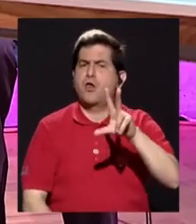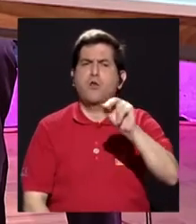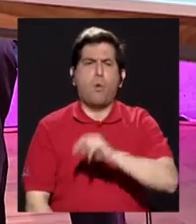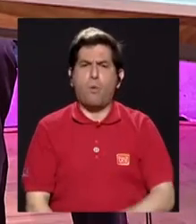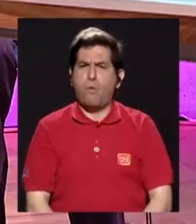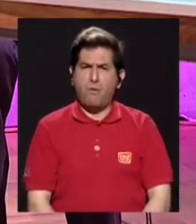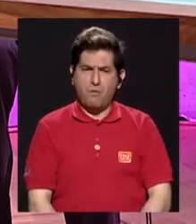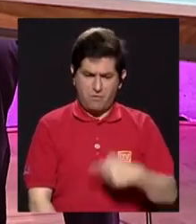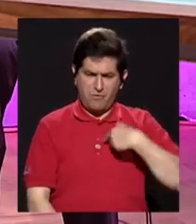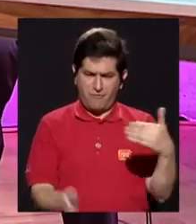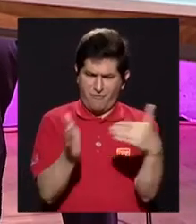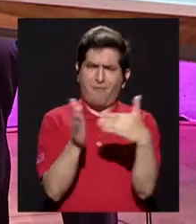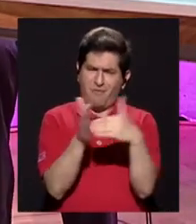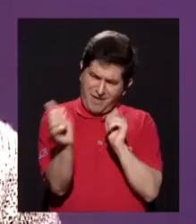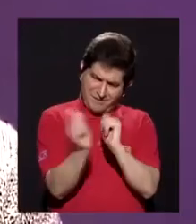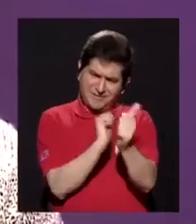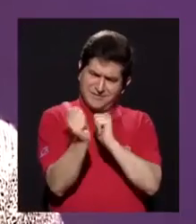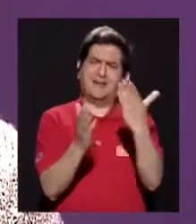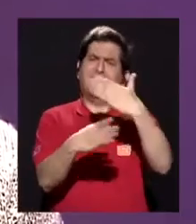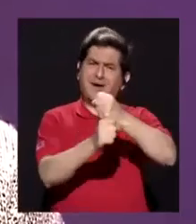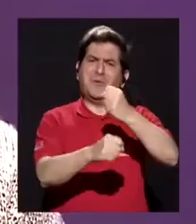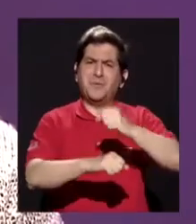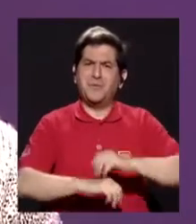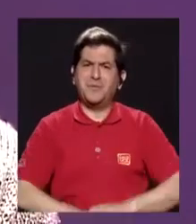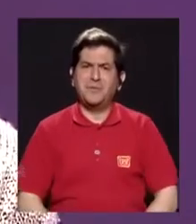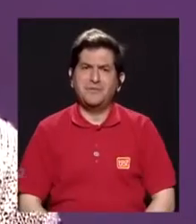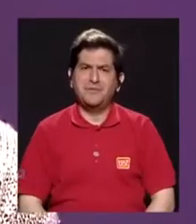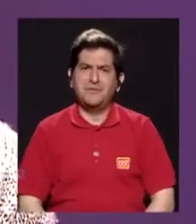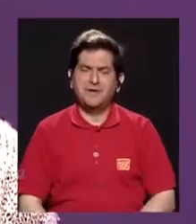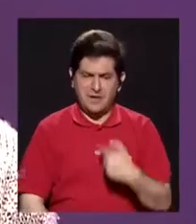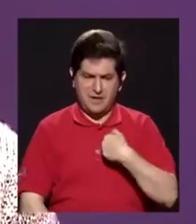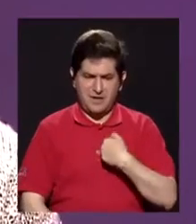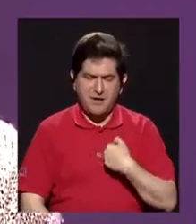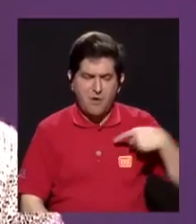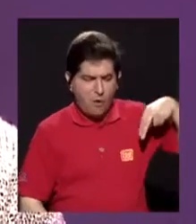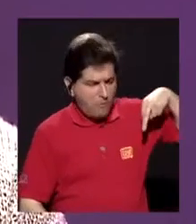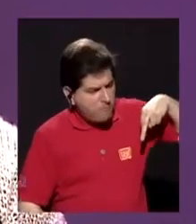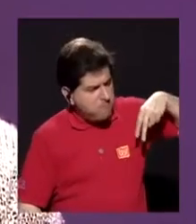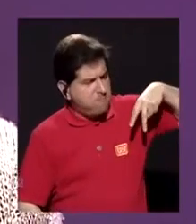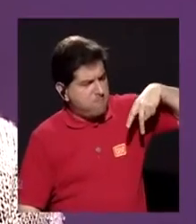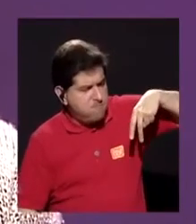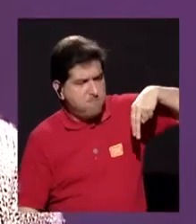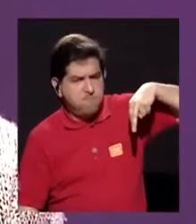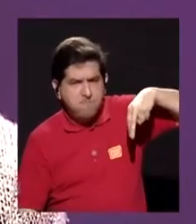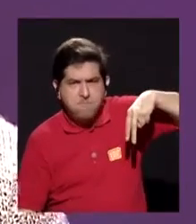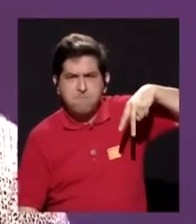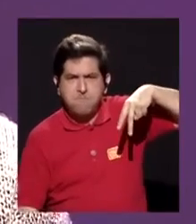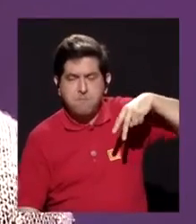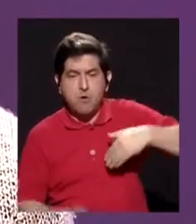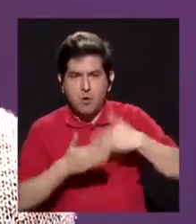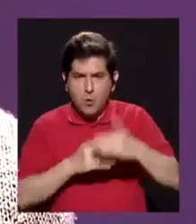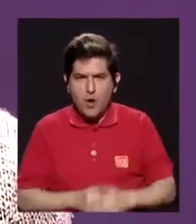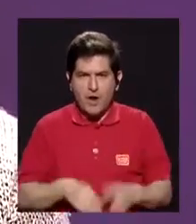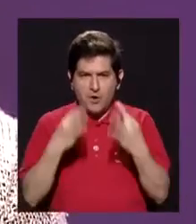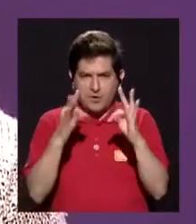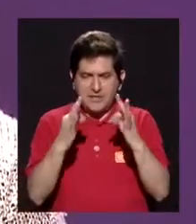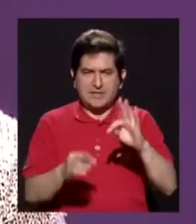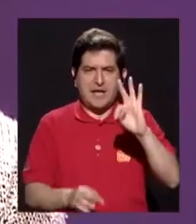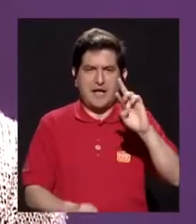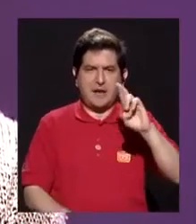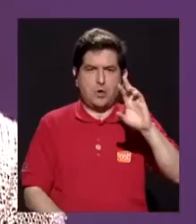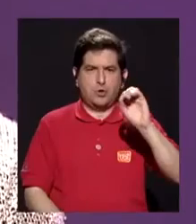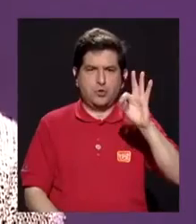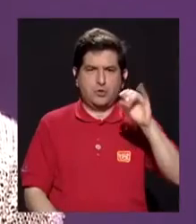que volver otra vez a competir. Y entonces empecé a caminar otra vez, caminar, trotar, hasta